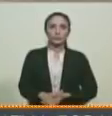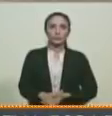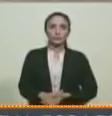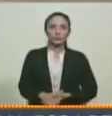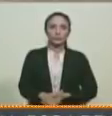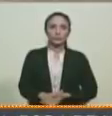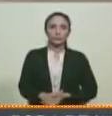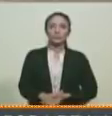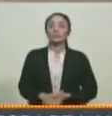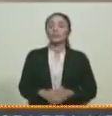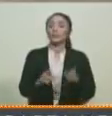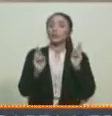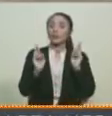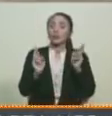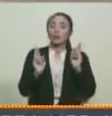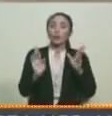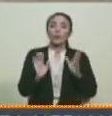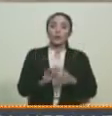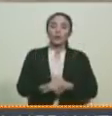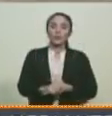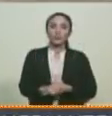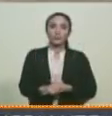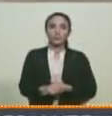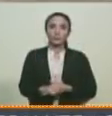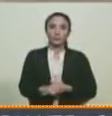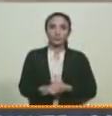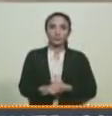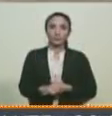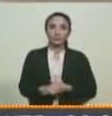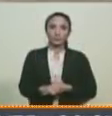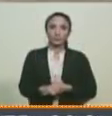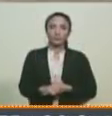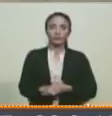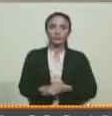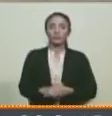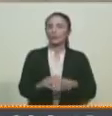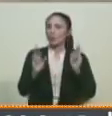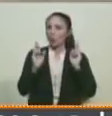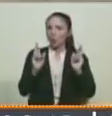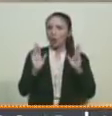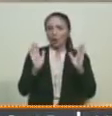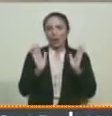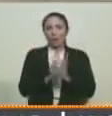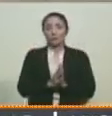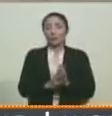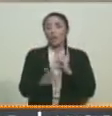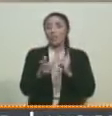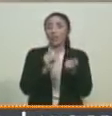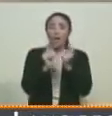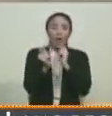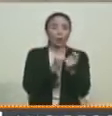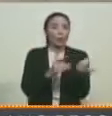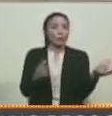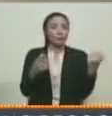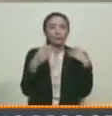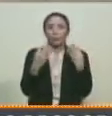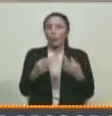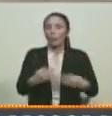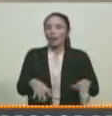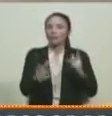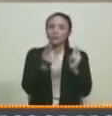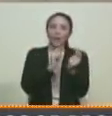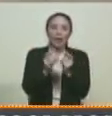Ojalá aquí nosotros pudiéramos, compañeros, tener una vida política donde el diálogo sea lo normal.